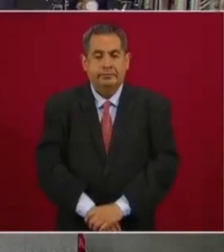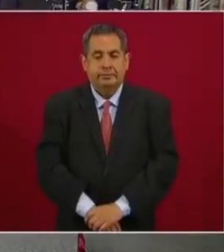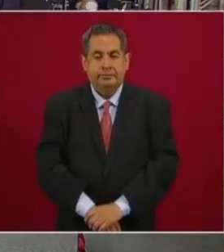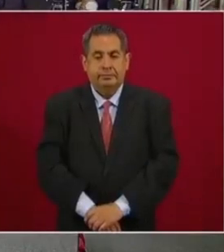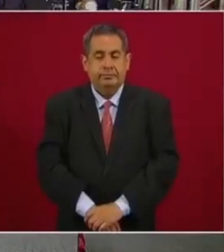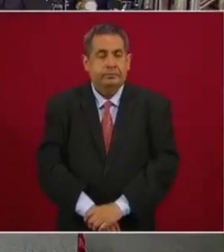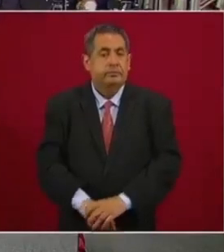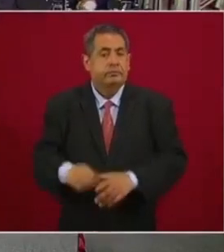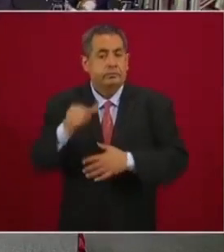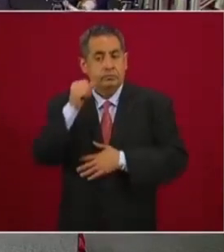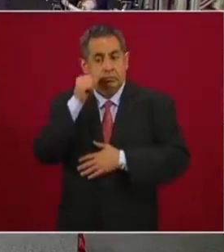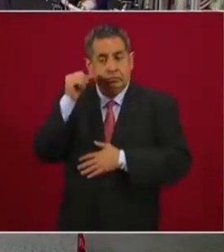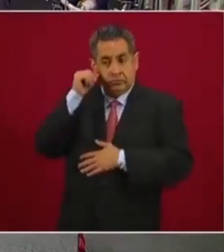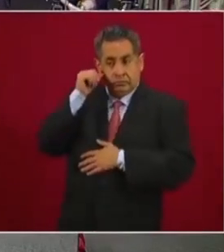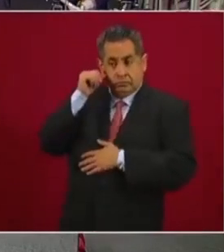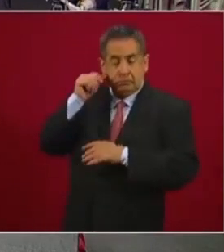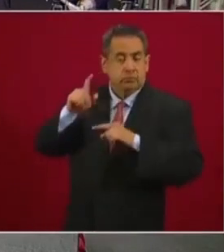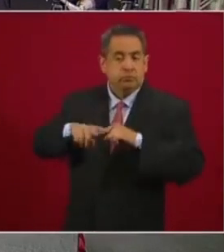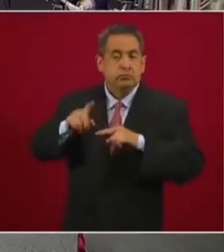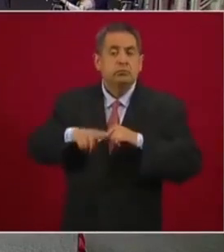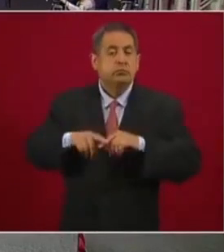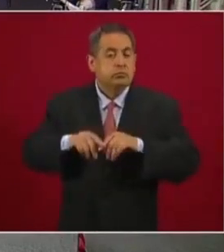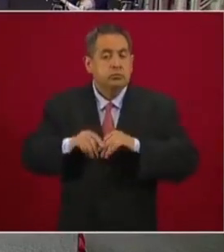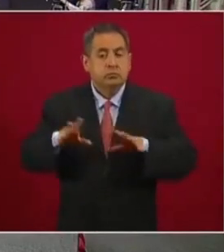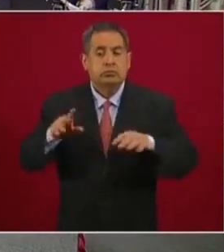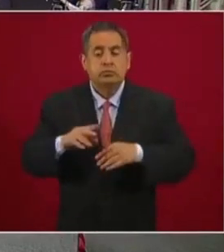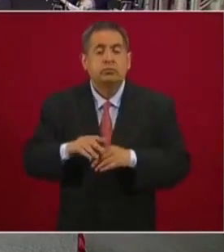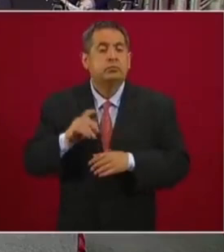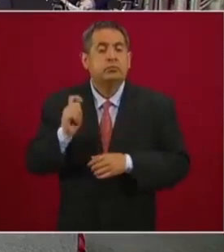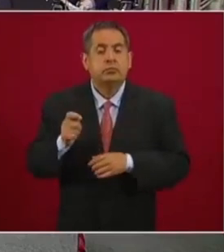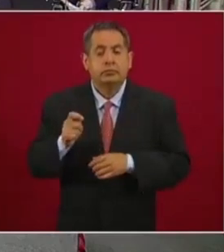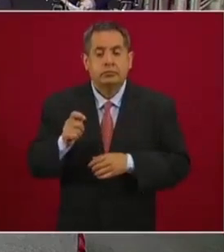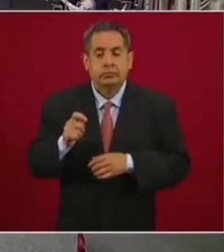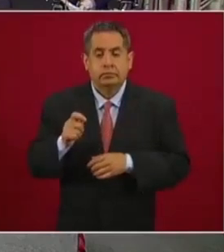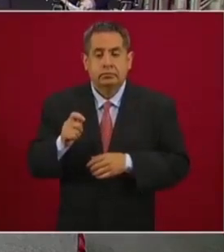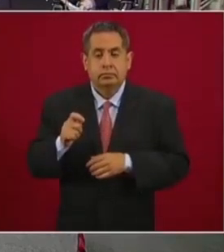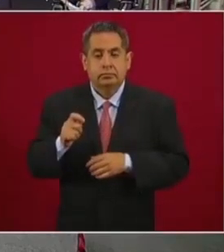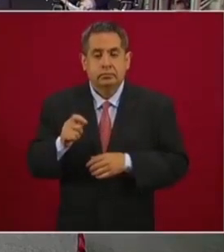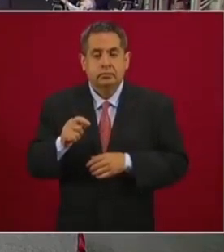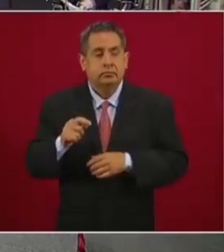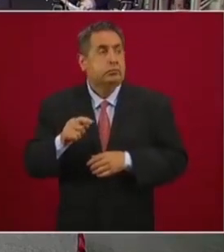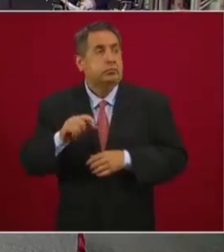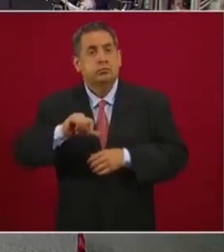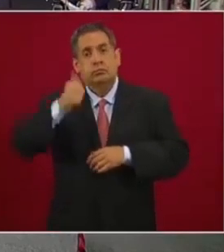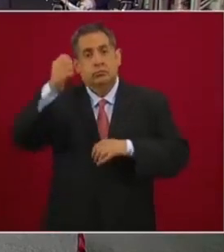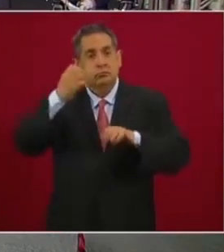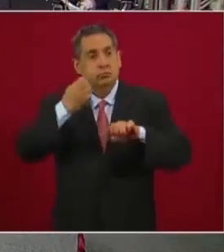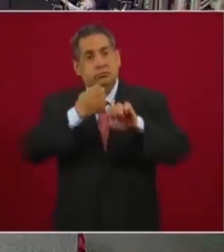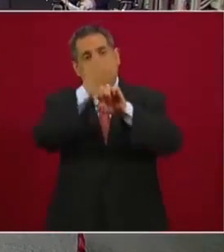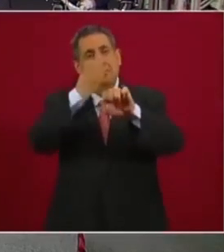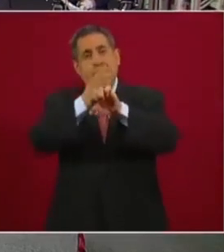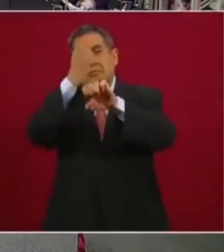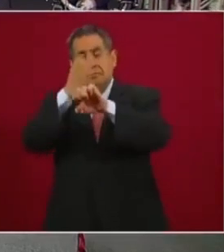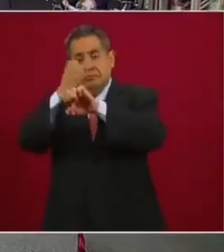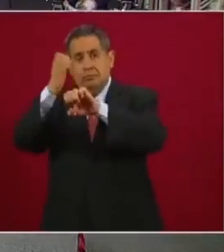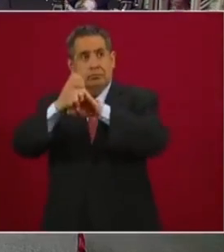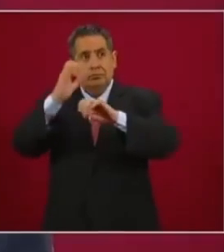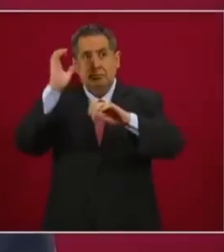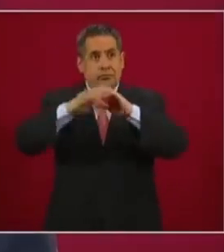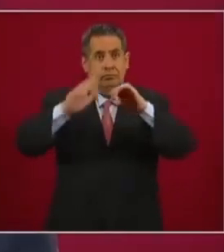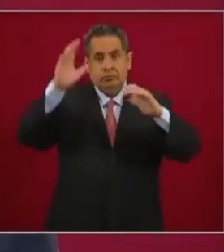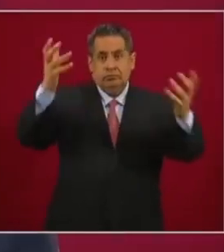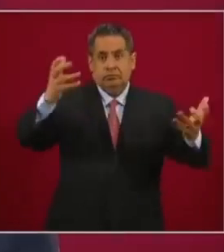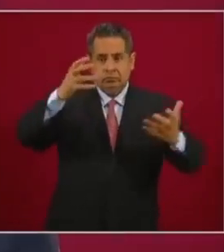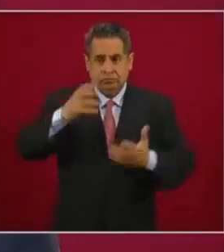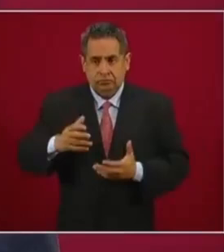El día de ayer se llevó a cabo la devolución de los expendios foráneos y de los locales, pero muchos de